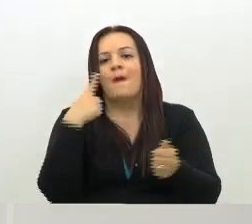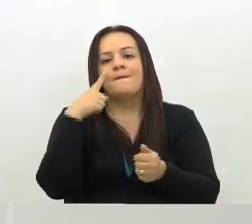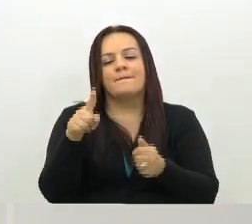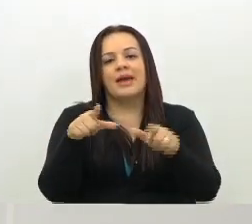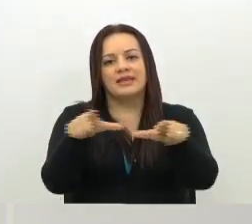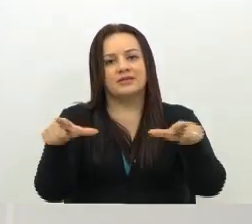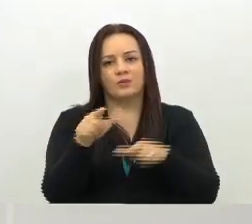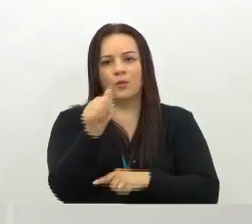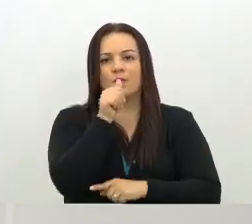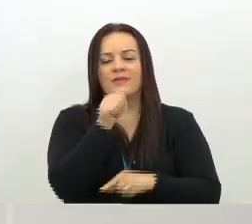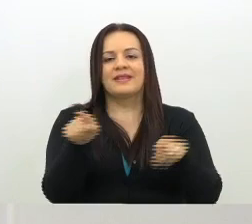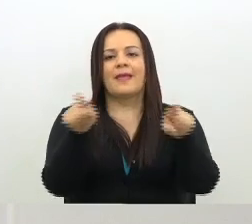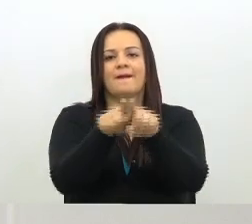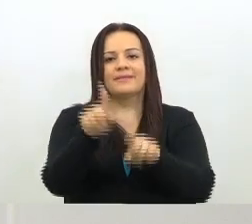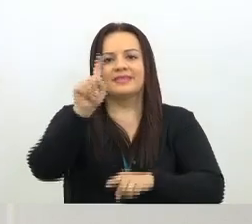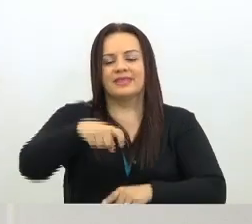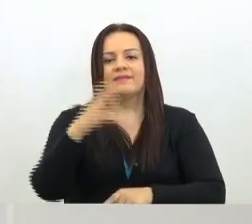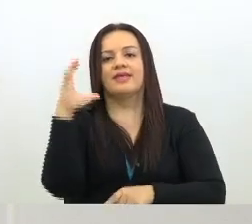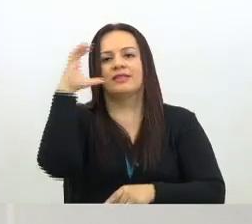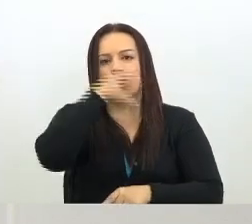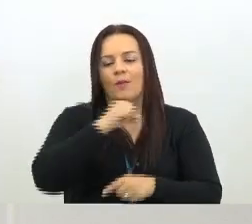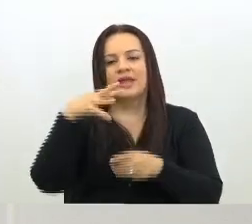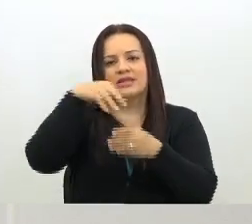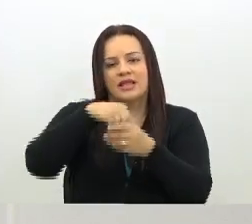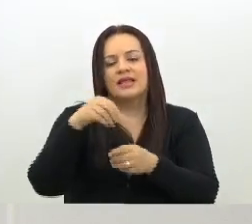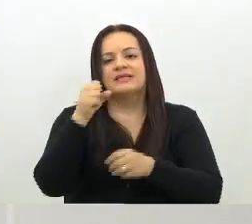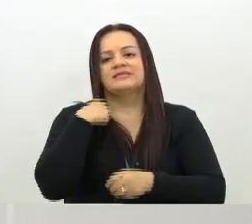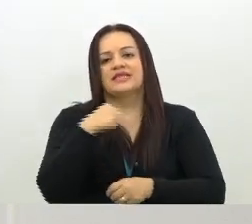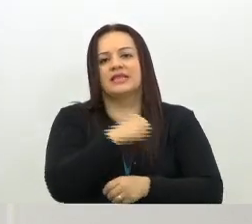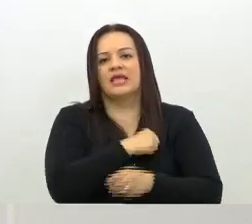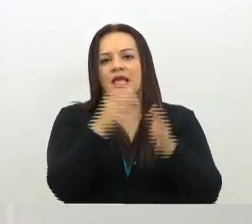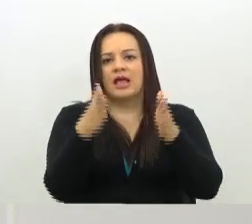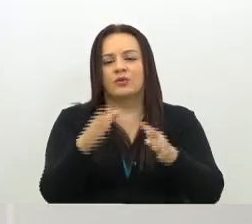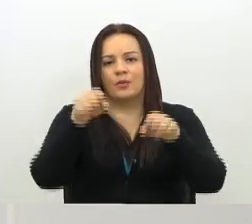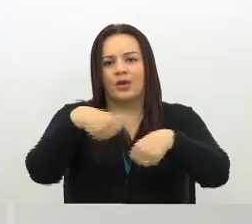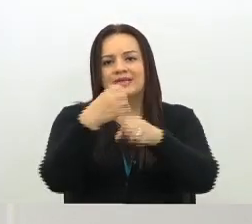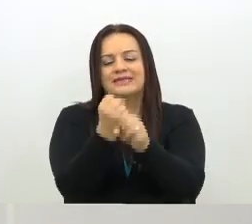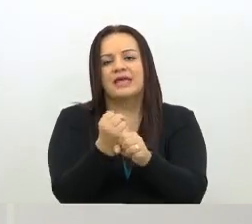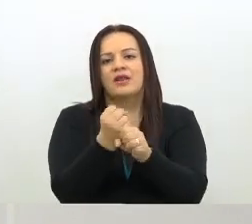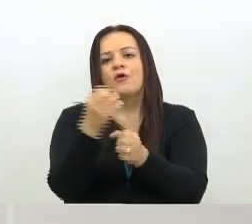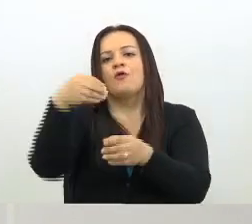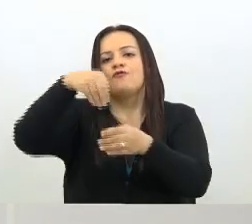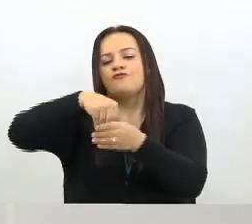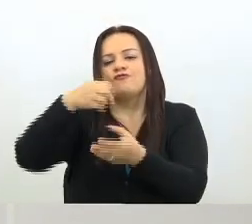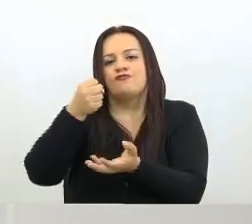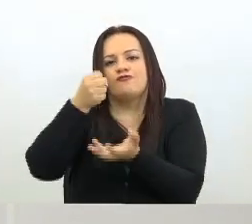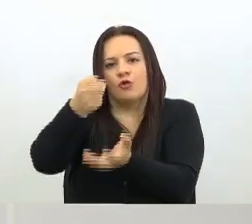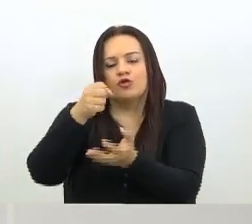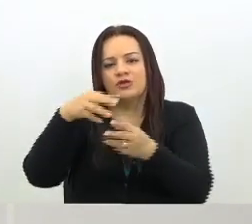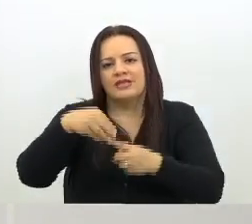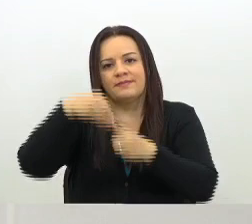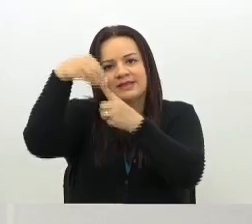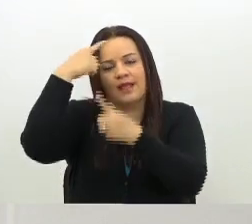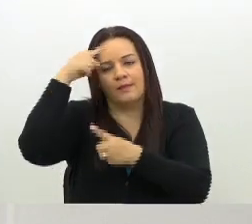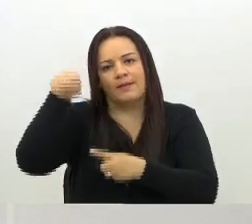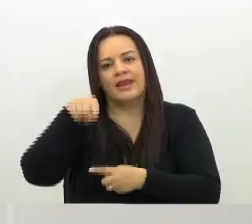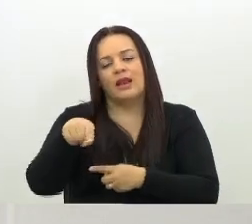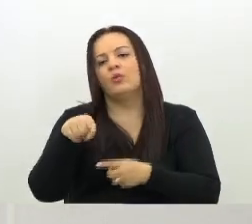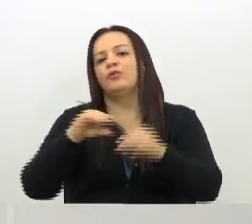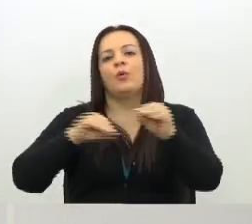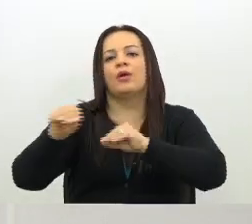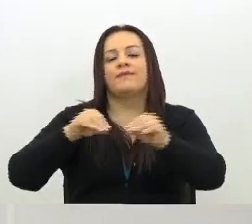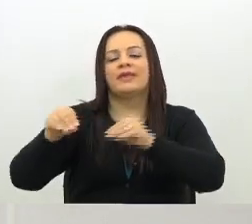privado. Además, debe tomarse en cuenta que los sindicatos pueden crear fondos especiales para mantener los movimientos sindicales y de los trabajadores, dándoles